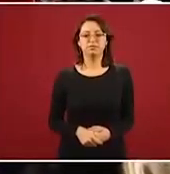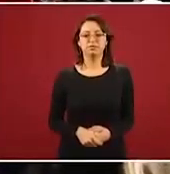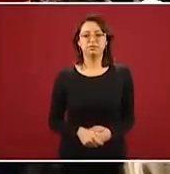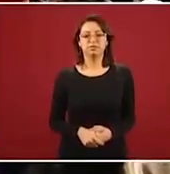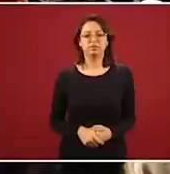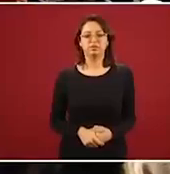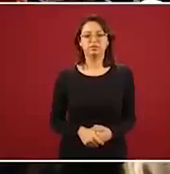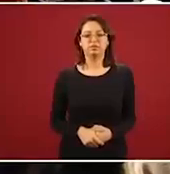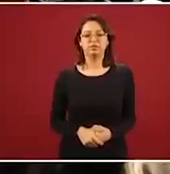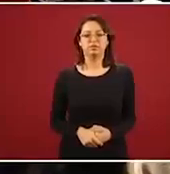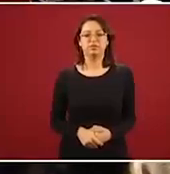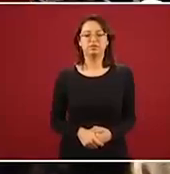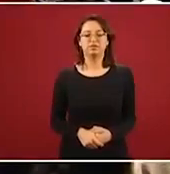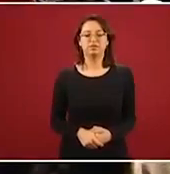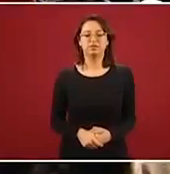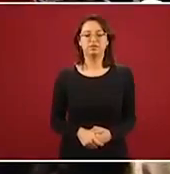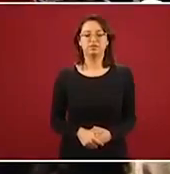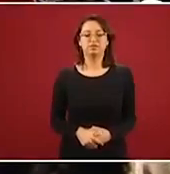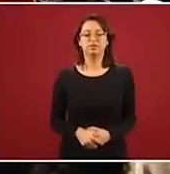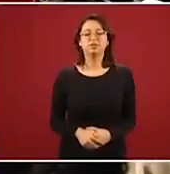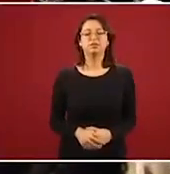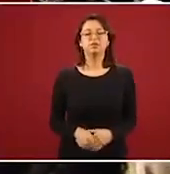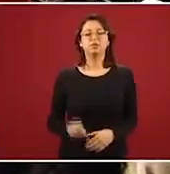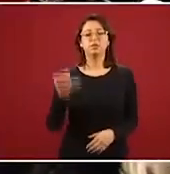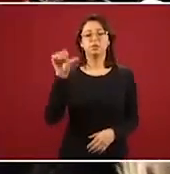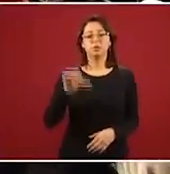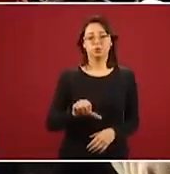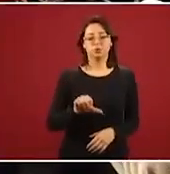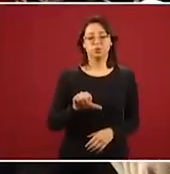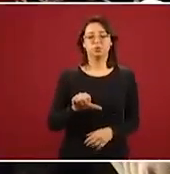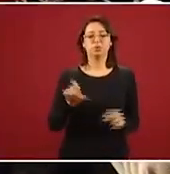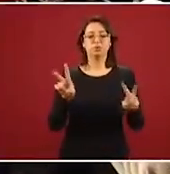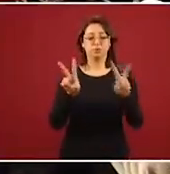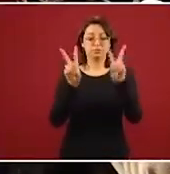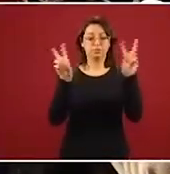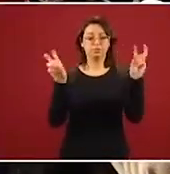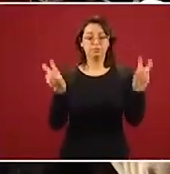Vamos el día de hoy a